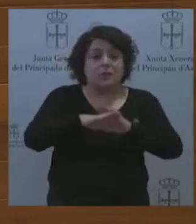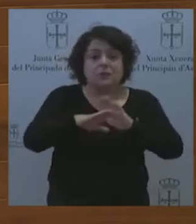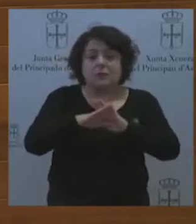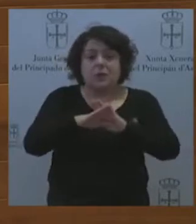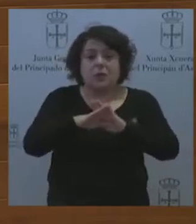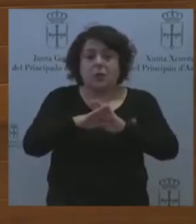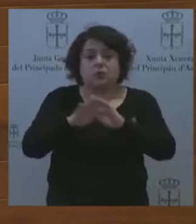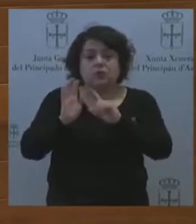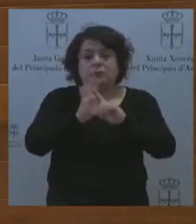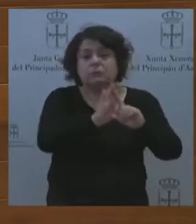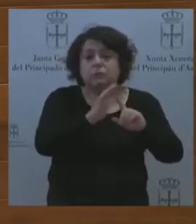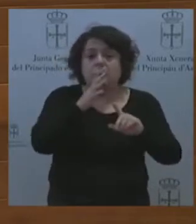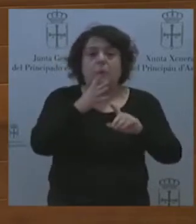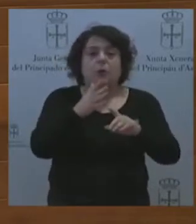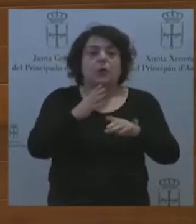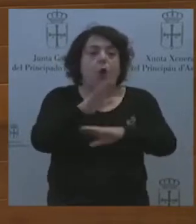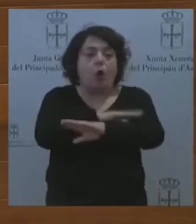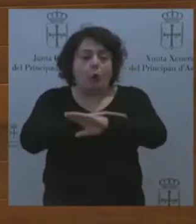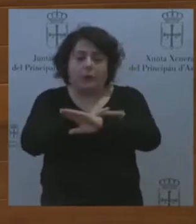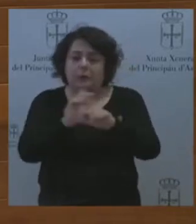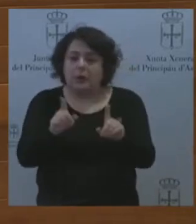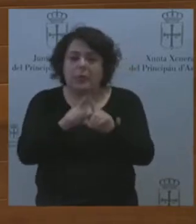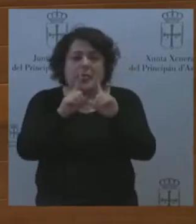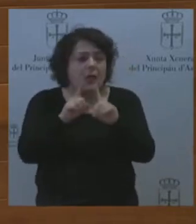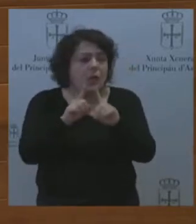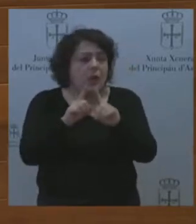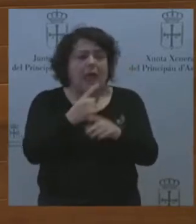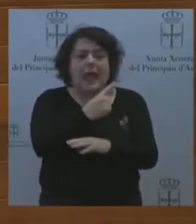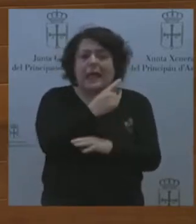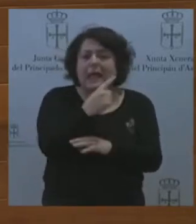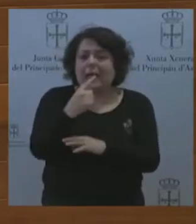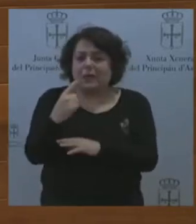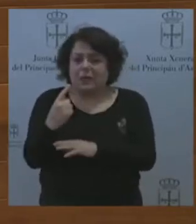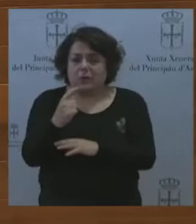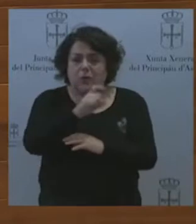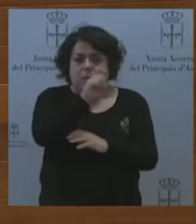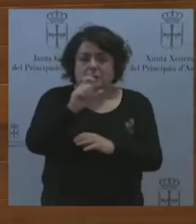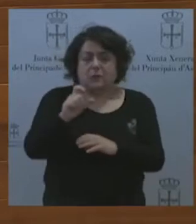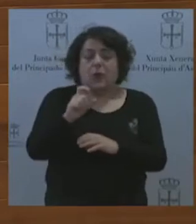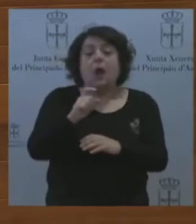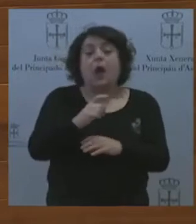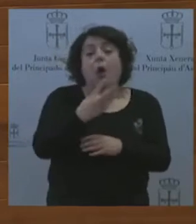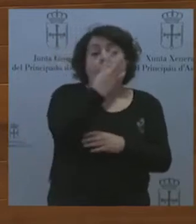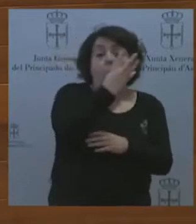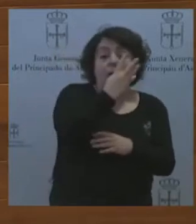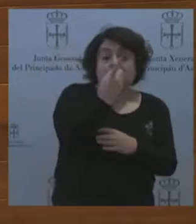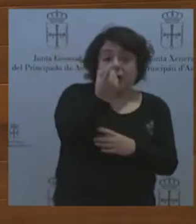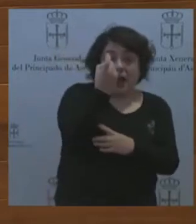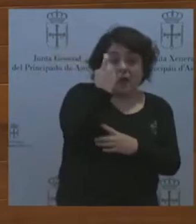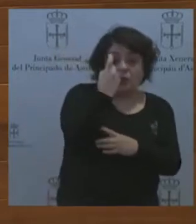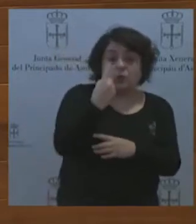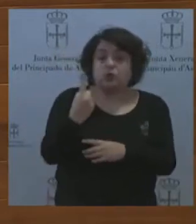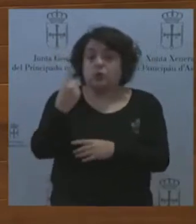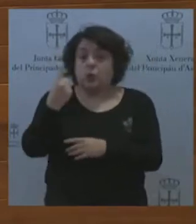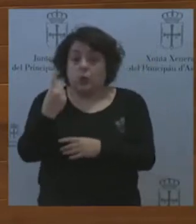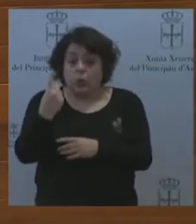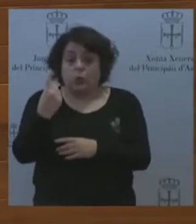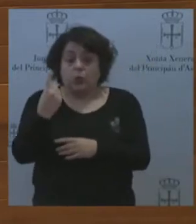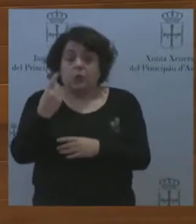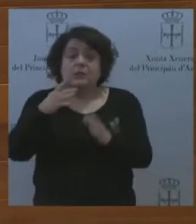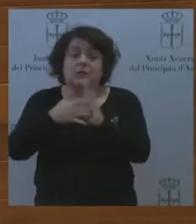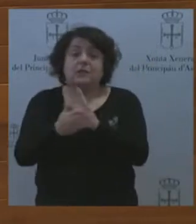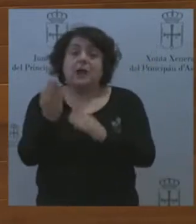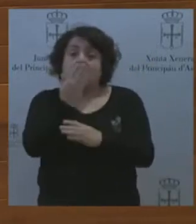pesar de que cada uno de 4 alumnos asturianos estudia en colegios concertados. Sin embargo, esta red solo recibe